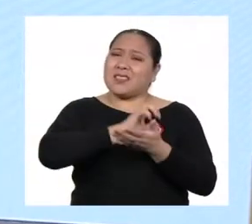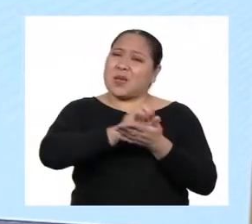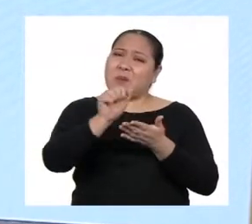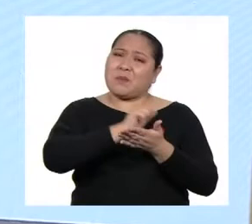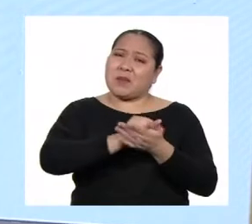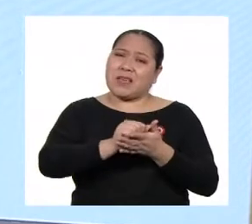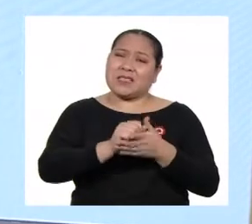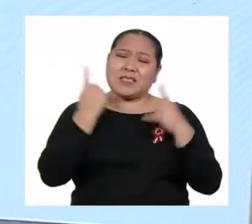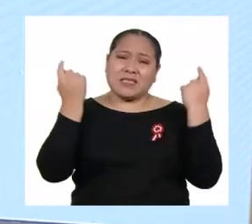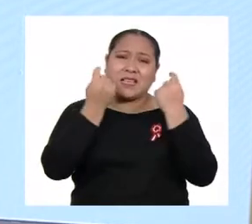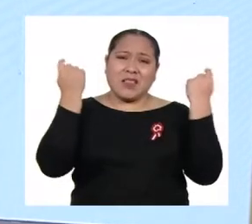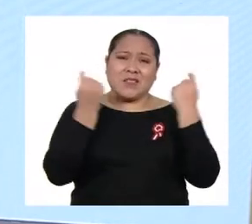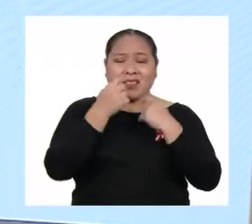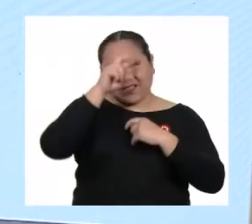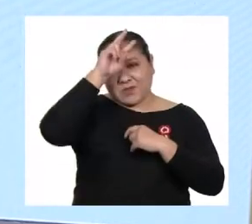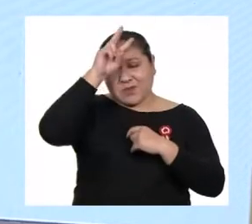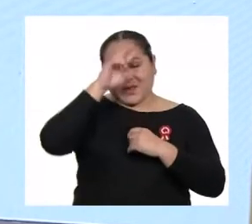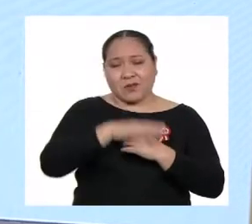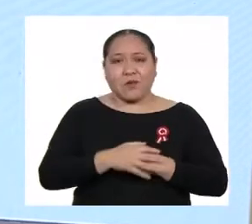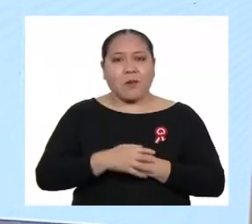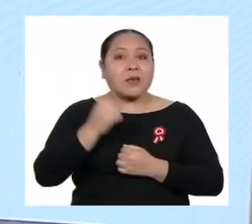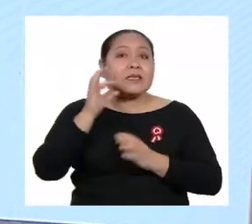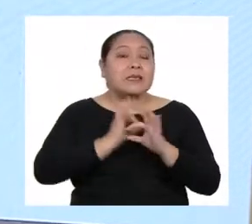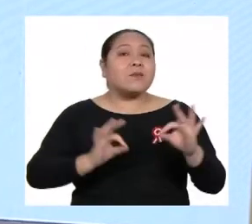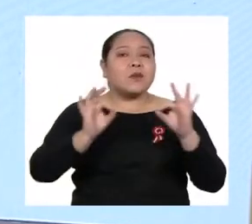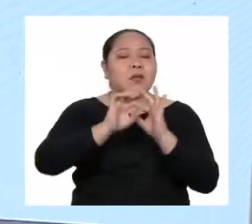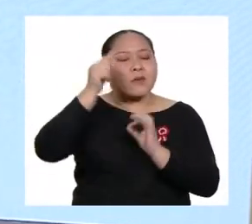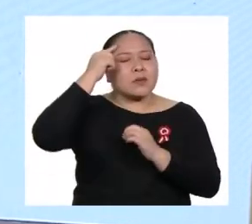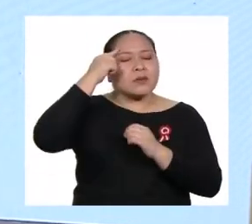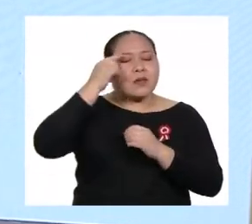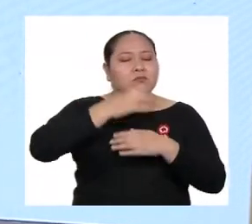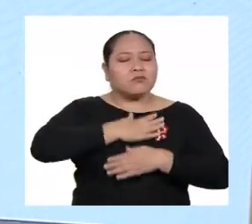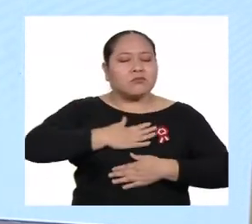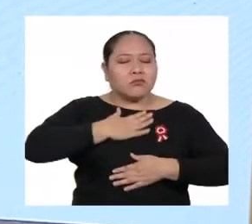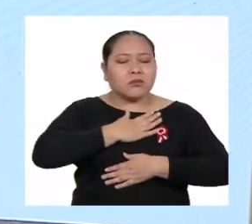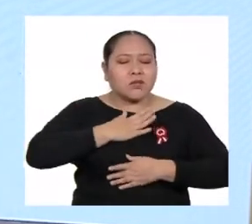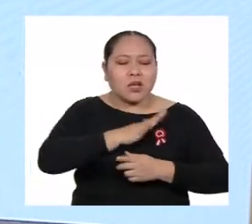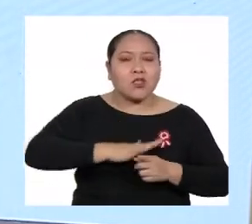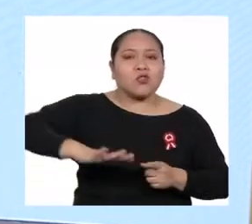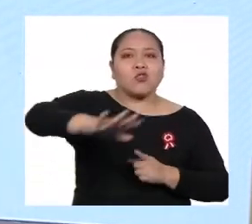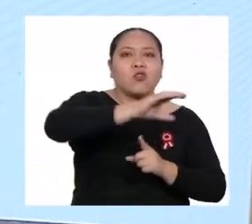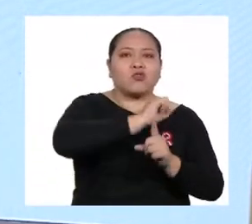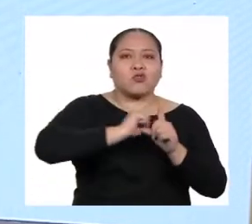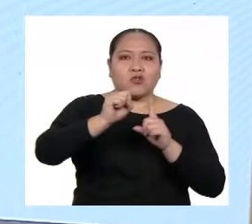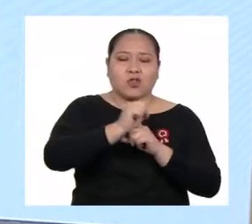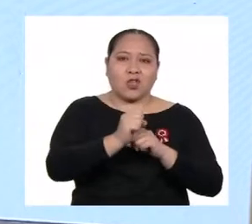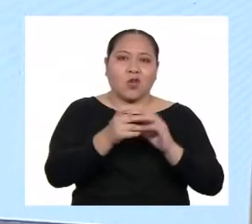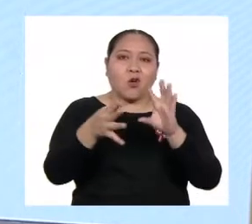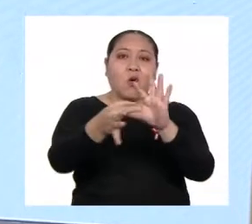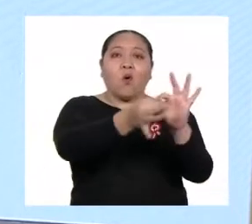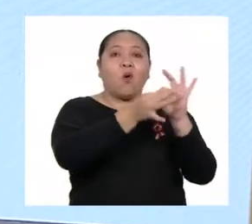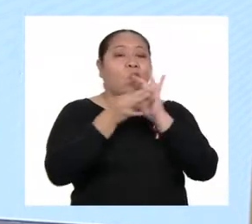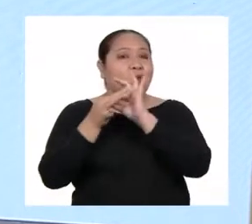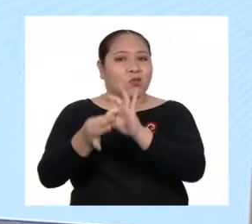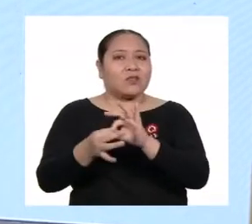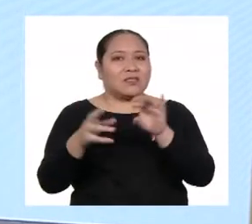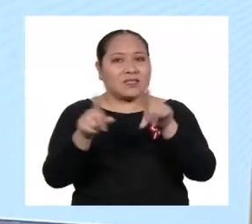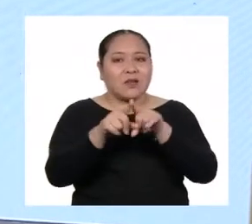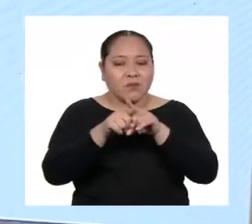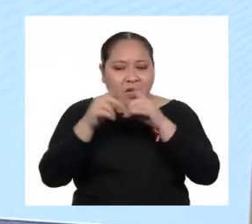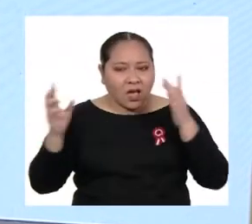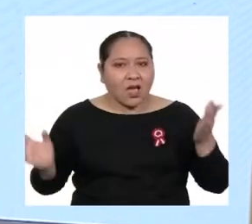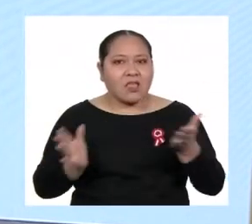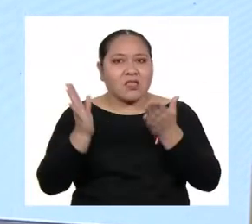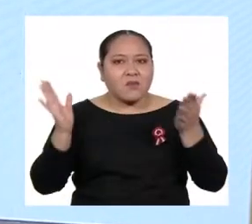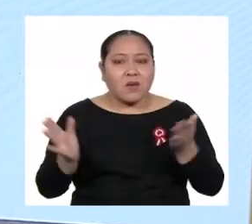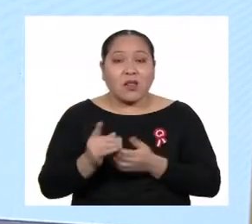el cual es tan importante pensar en nuestro bienestar como sociedad, todas juntas y juntos. Quiero también animarlos a